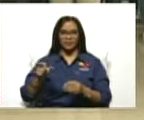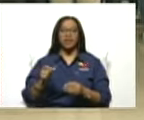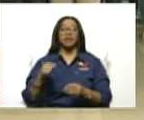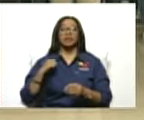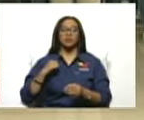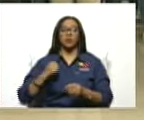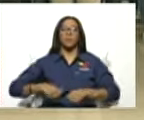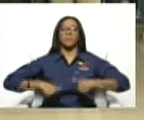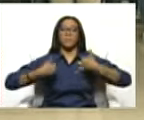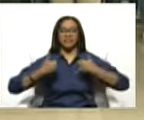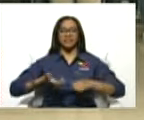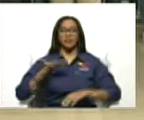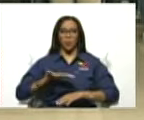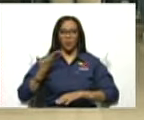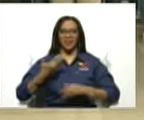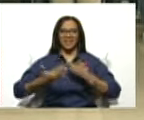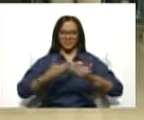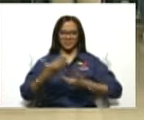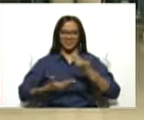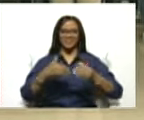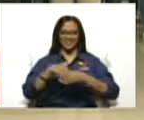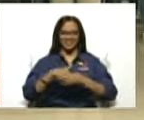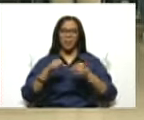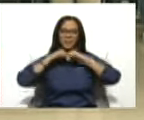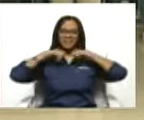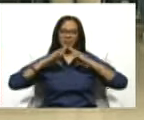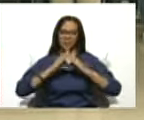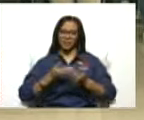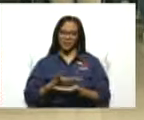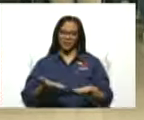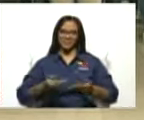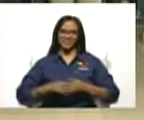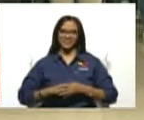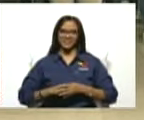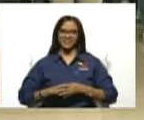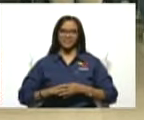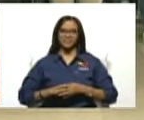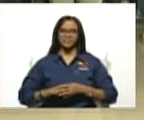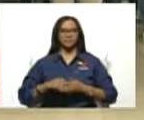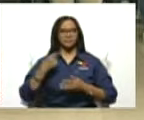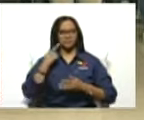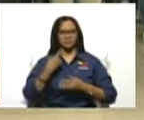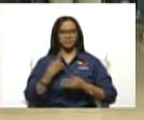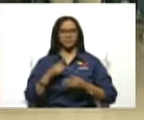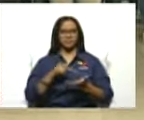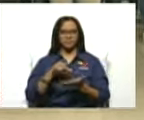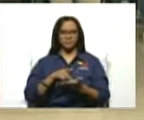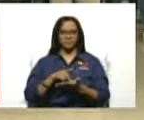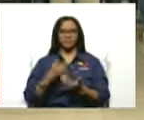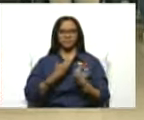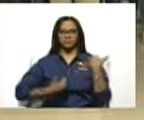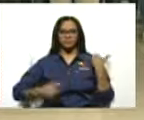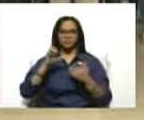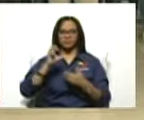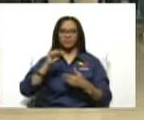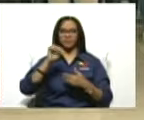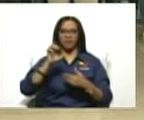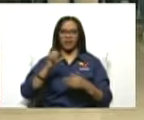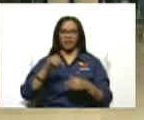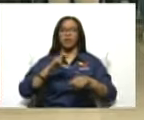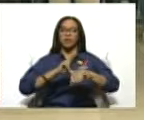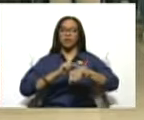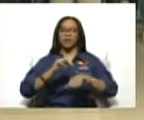importantes en este proceso electoral. Bendiciones para todos. Bien, acabamos de escuchar la intervención del presidente del Poder Electoral, el doctor Elvis